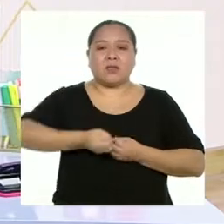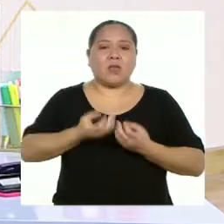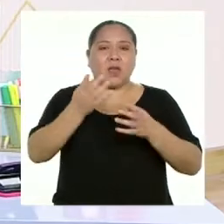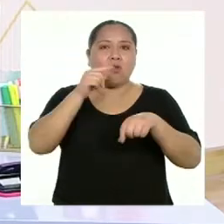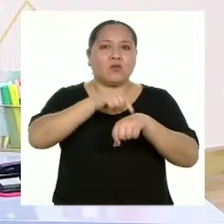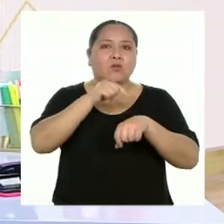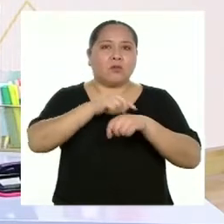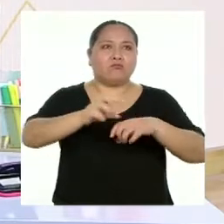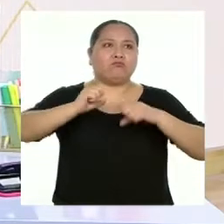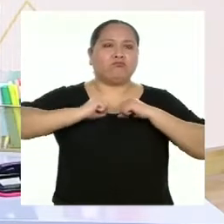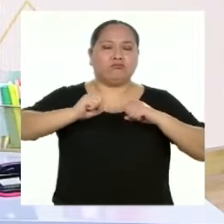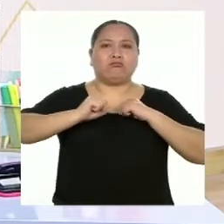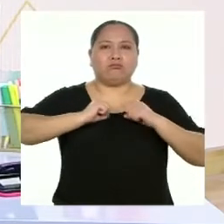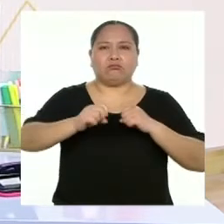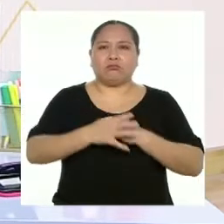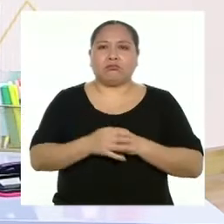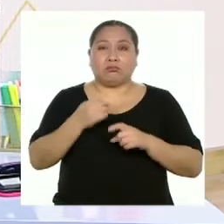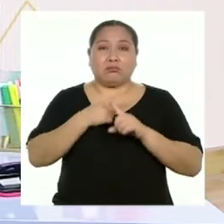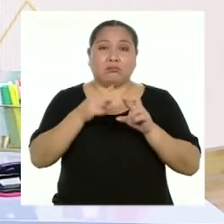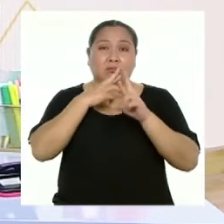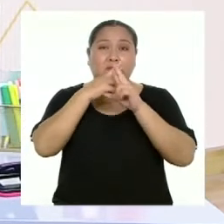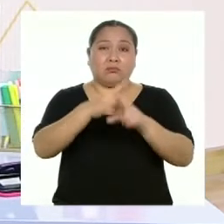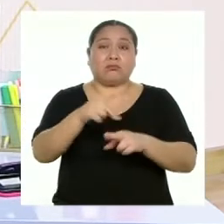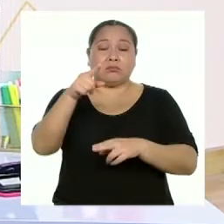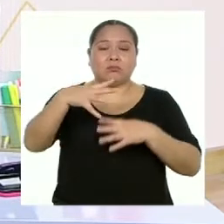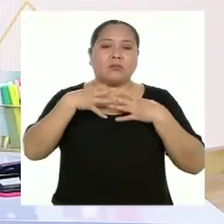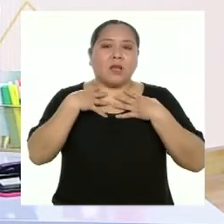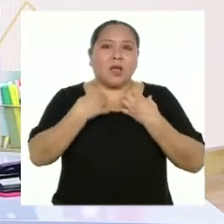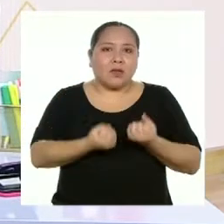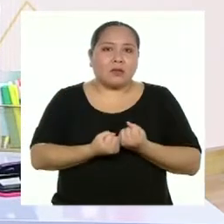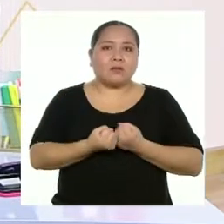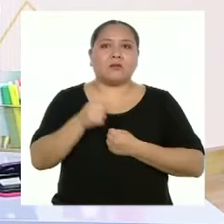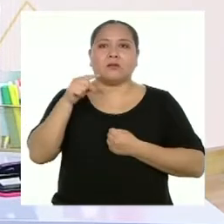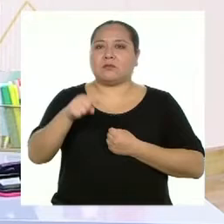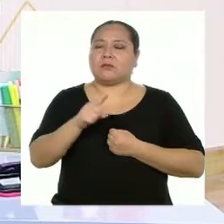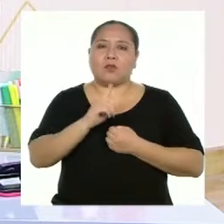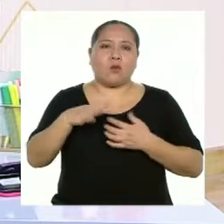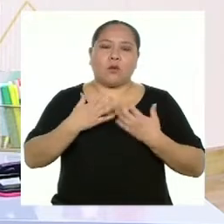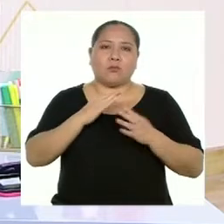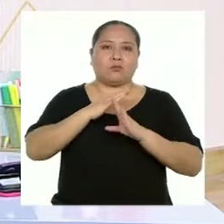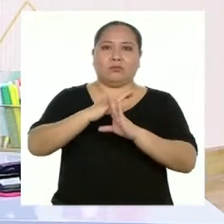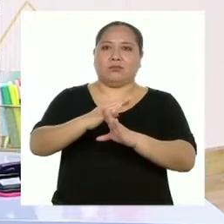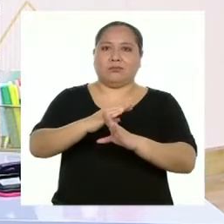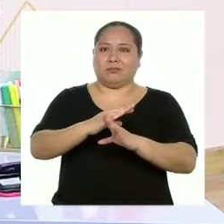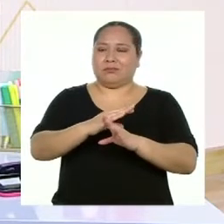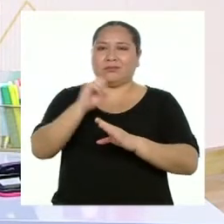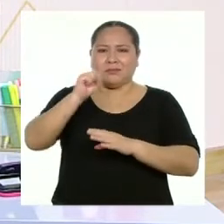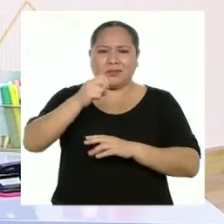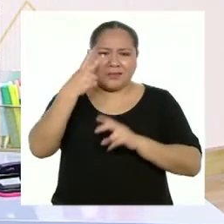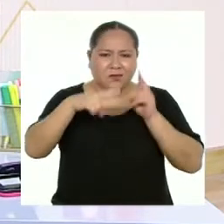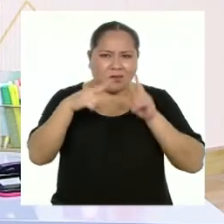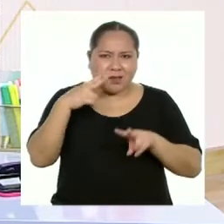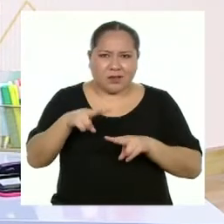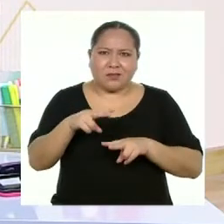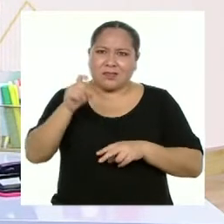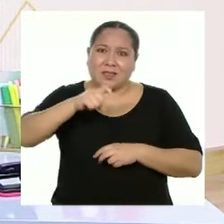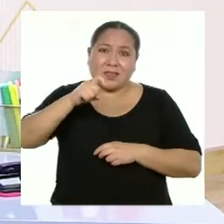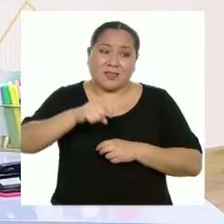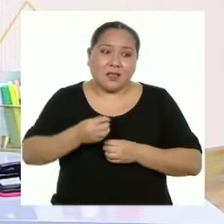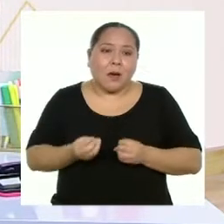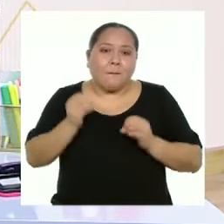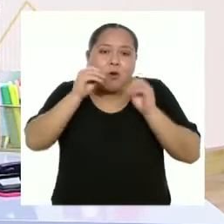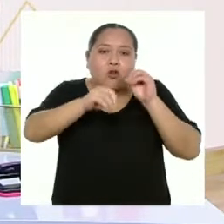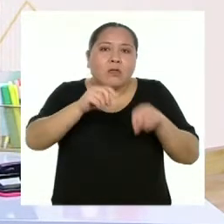para ejercitarnos, pero los resultados en nuestra salud son innegables. Así que tal vez valga la pena sacar tiempo de